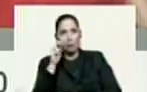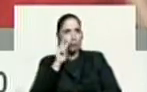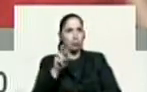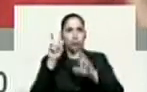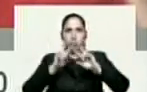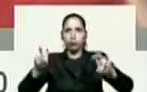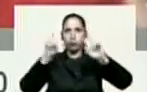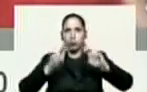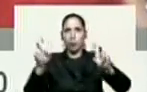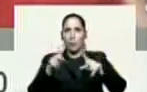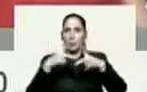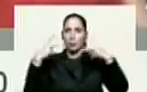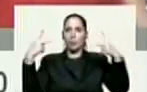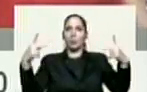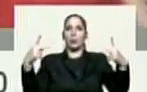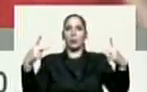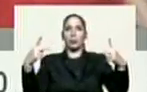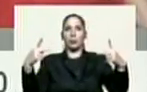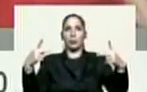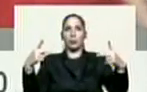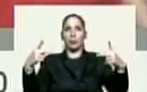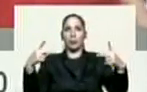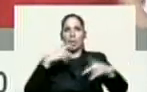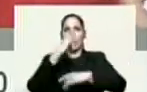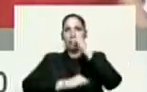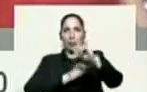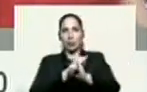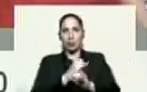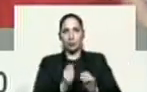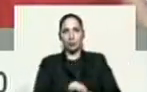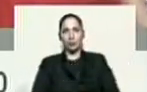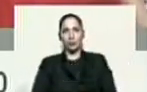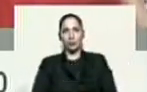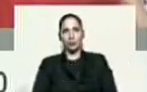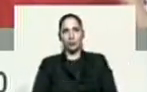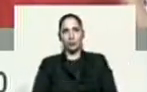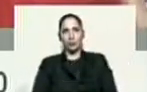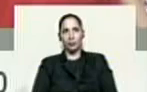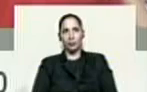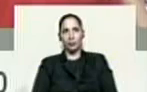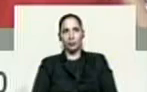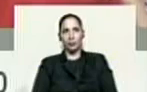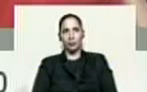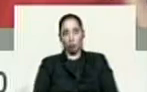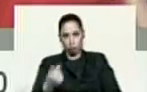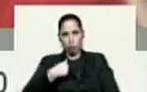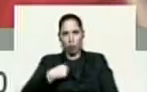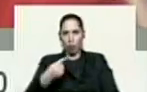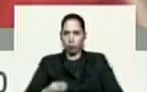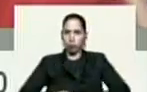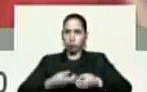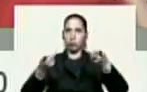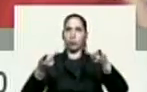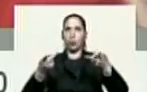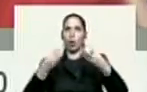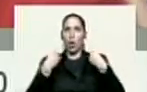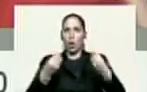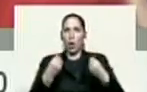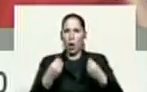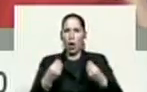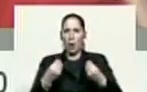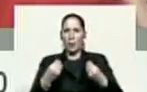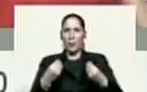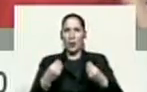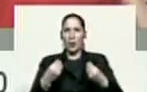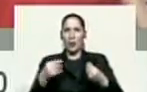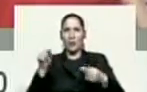las portadas de los medios internacionales. Yo la voy a presentar en el programa para que ustedes vean cómo titularon todos,